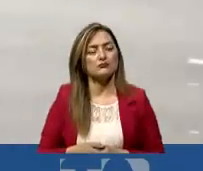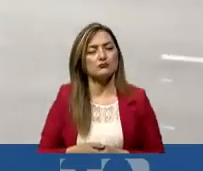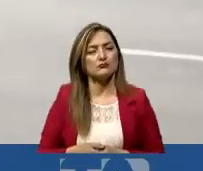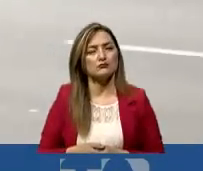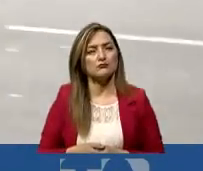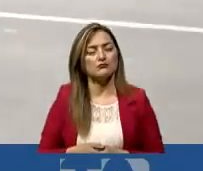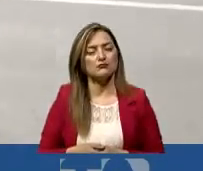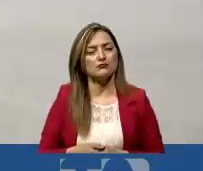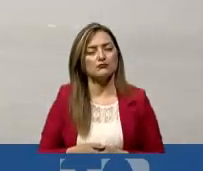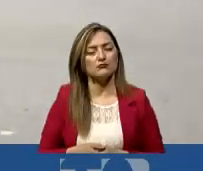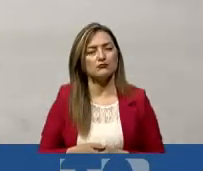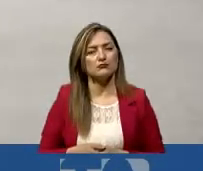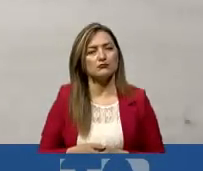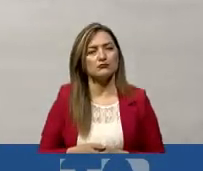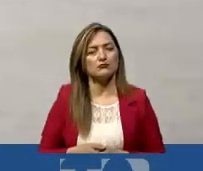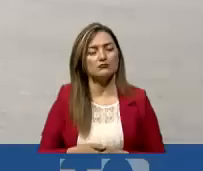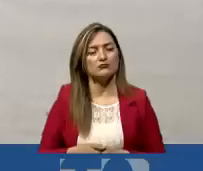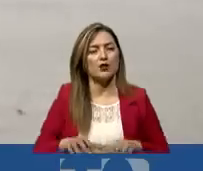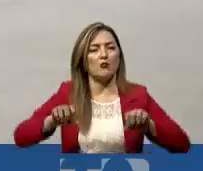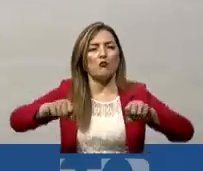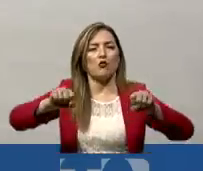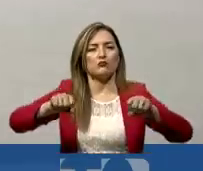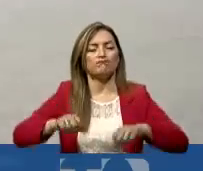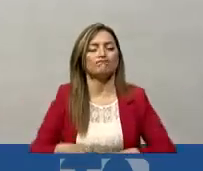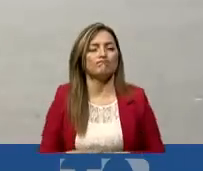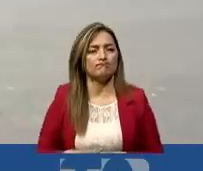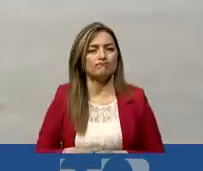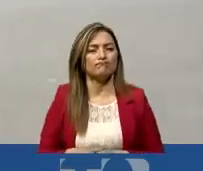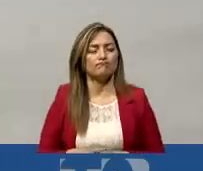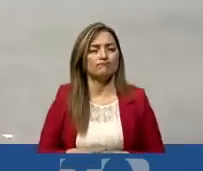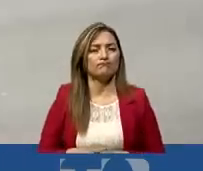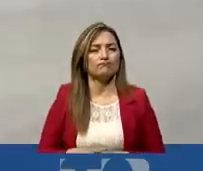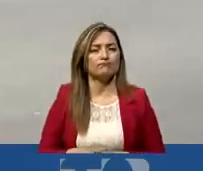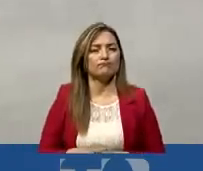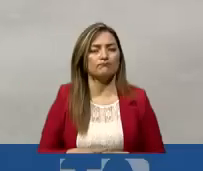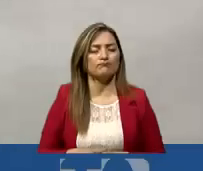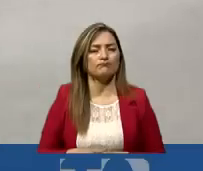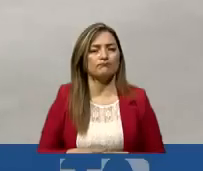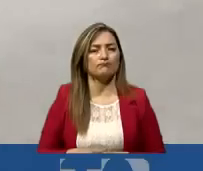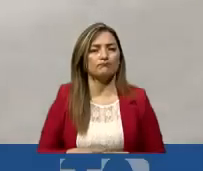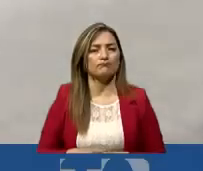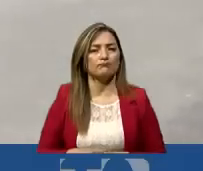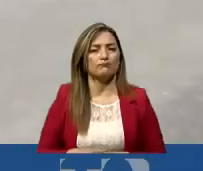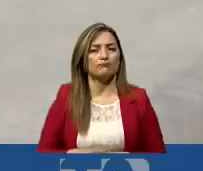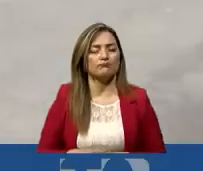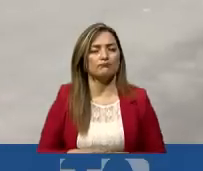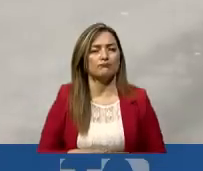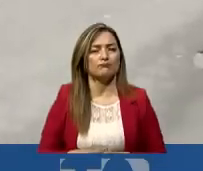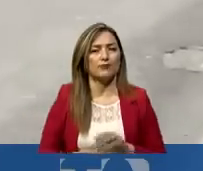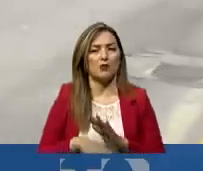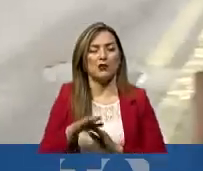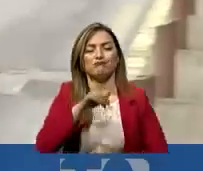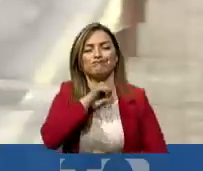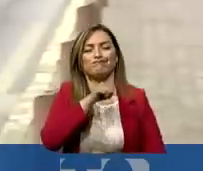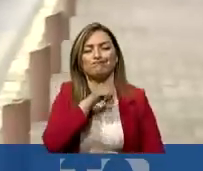tipo de delitos circulan en los Dilagre. De igual manera se está focalizando donde hemos tenido mayor incidencia